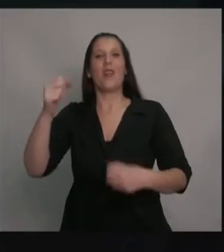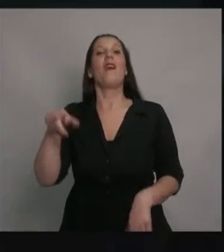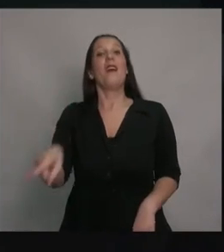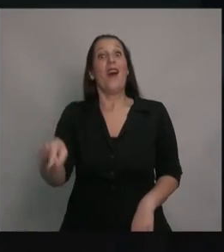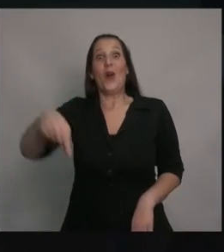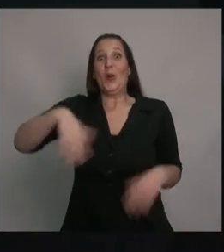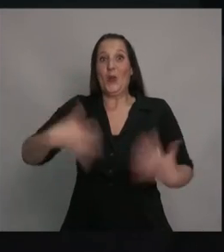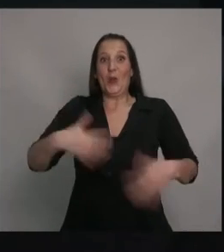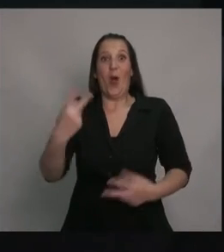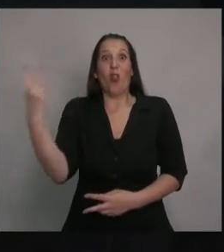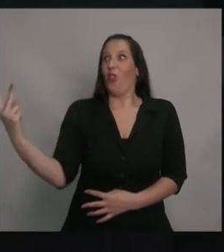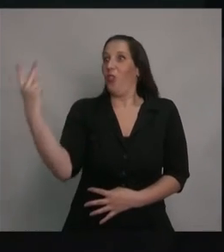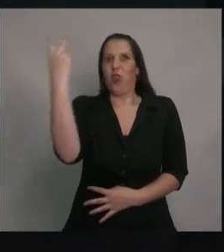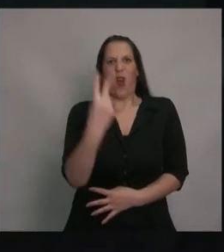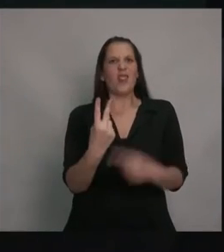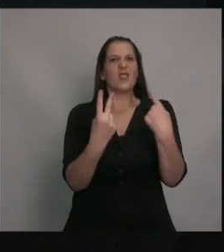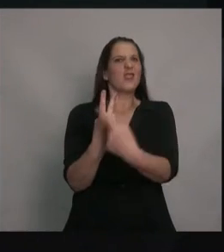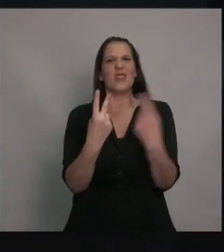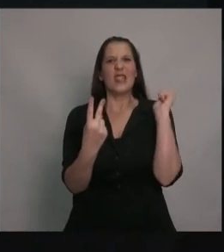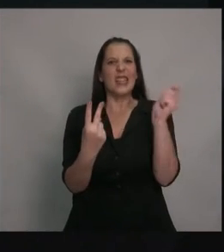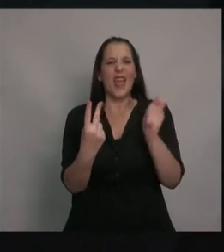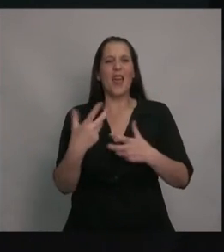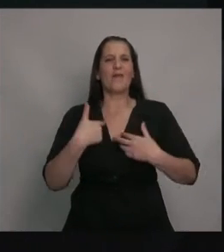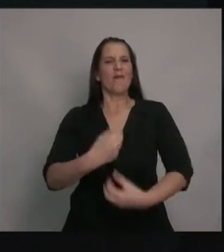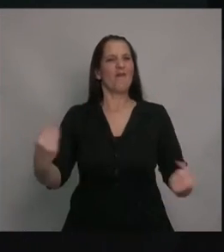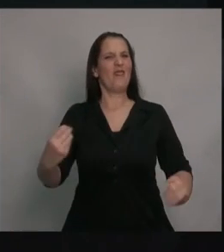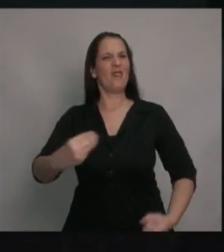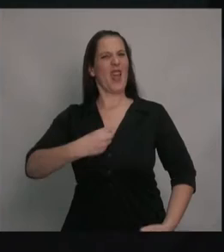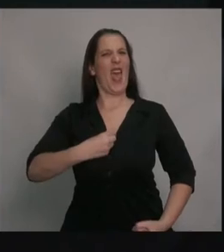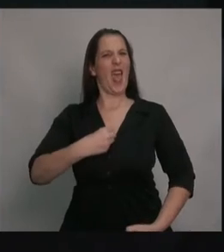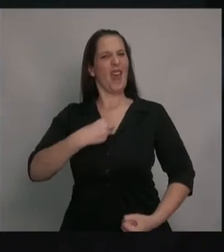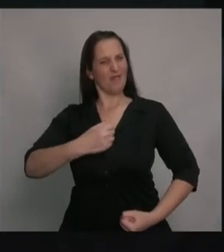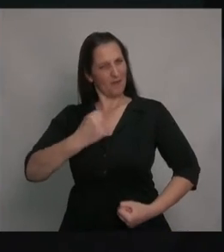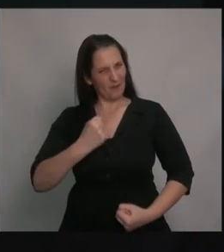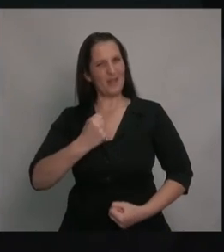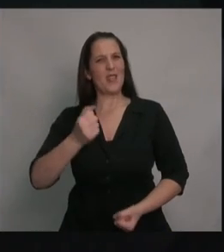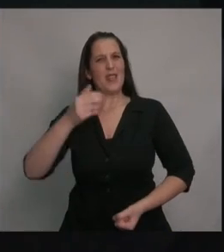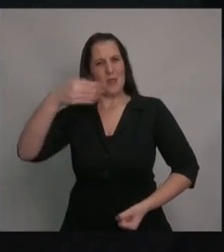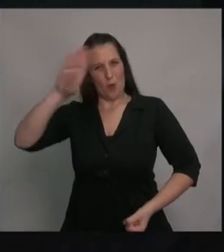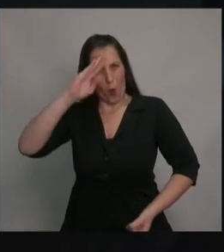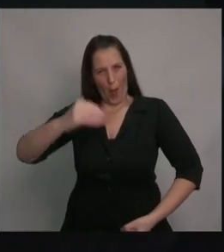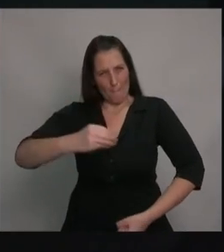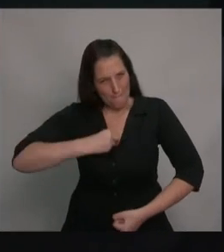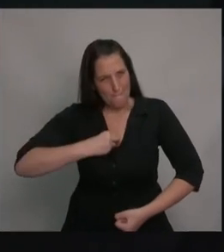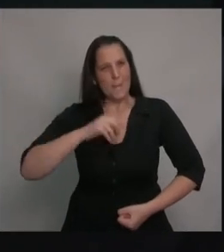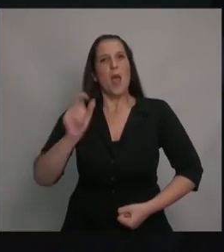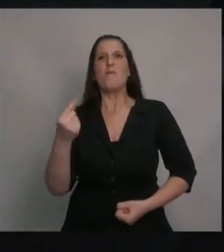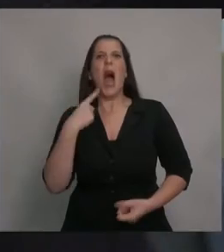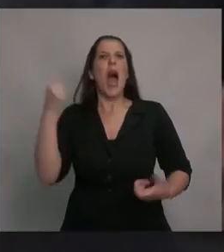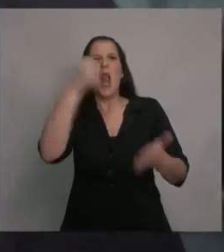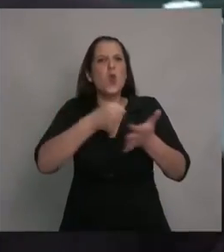con nosotros a dos de los grandes héroes que lucharon contra el terrorismo norteamericano. Gerardo Hernández.